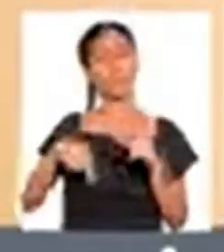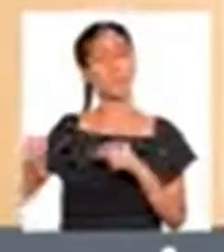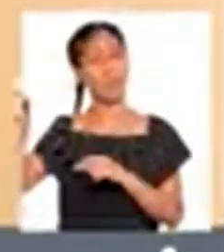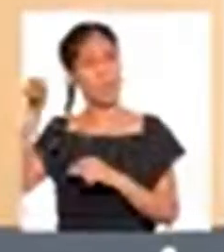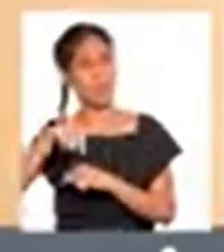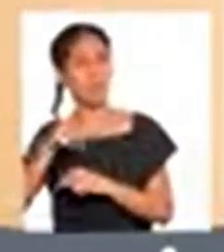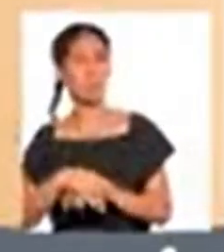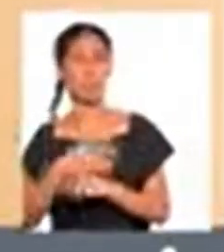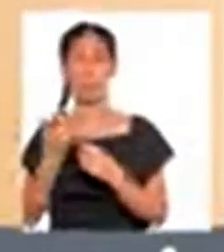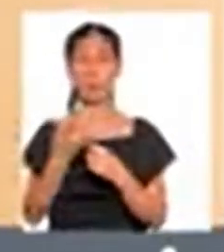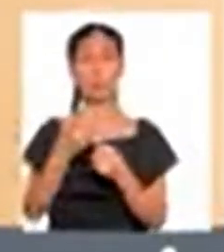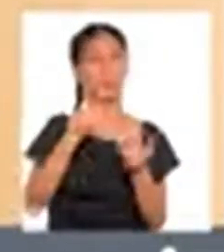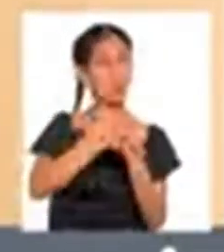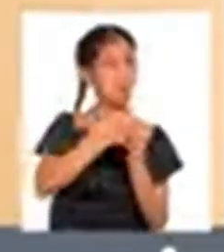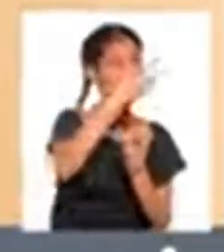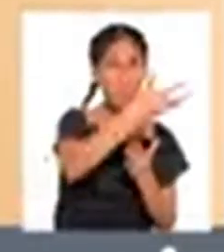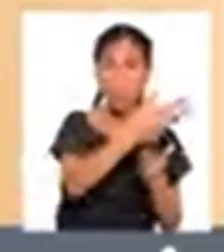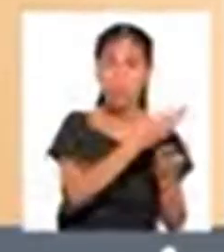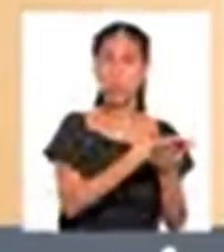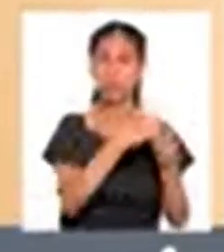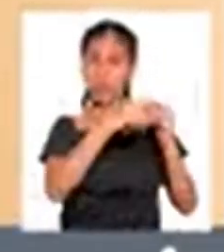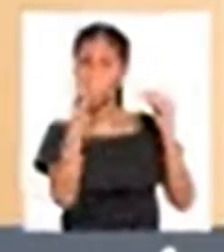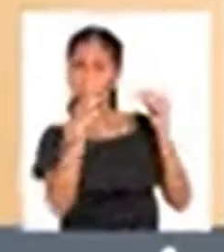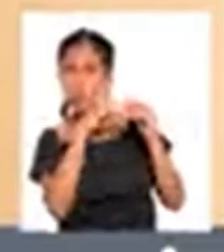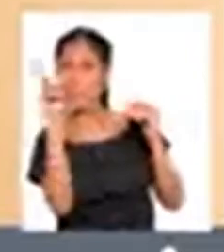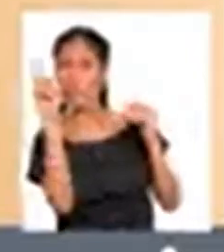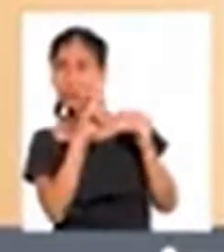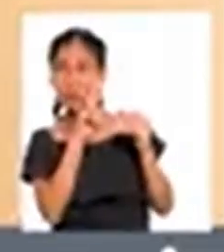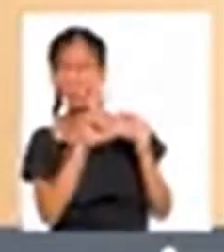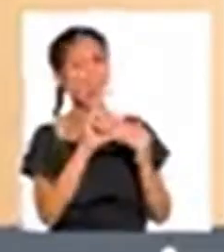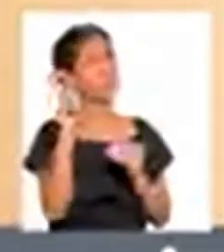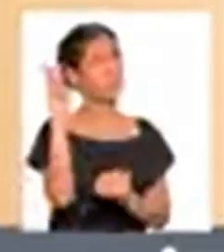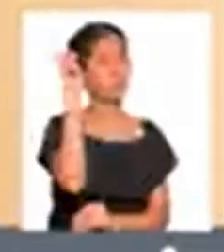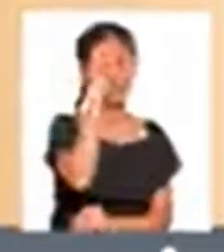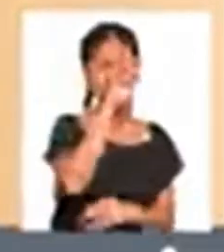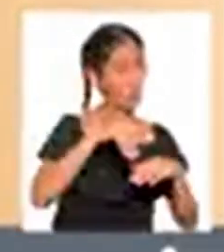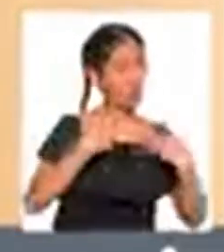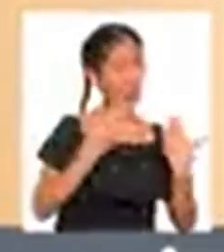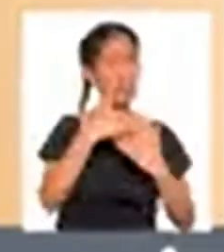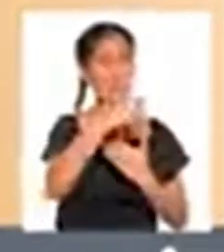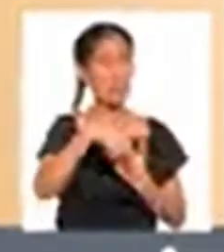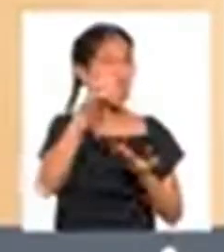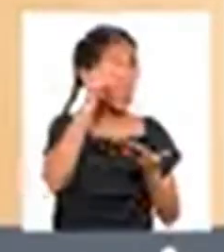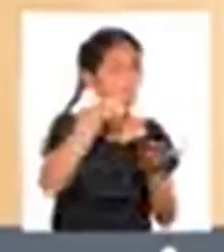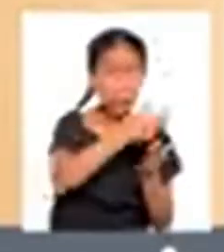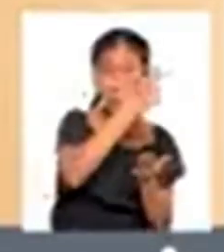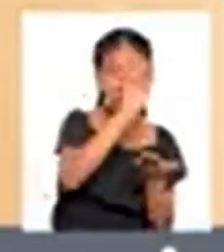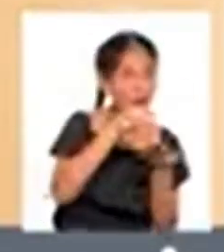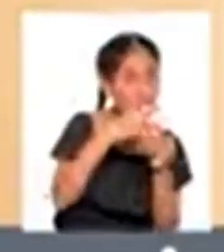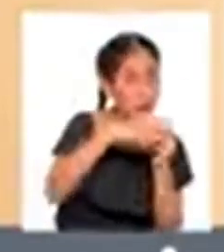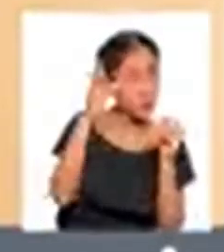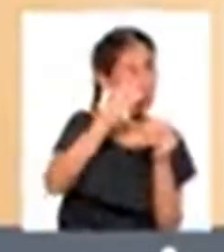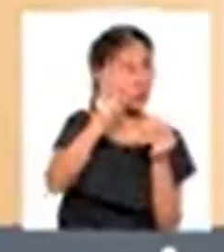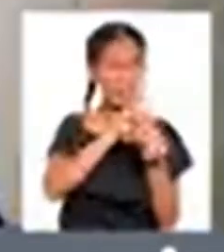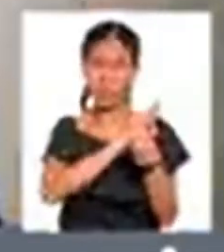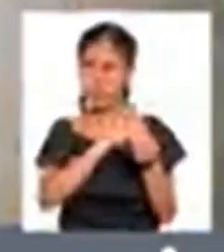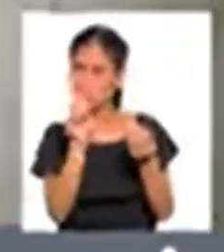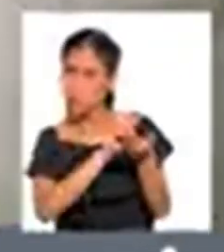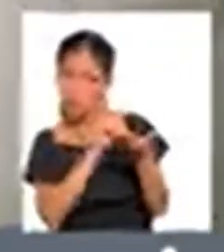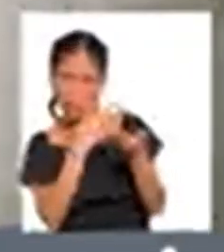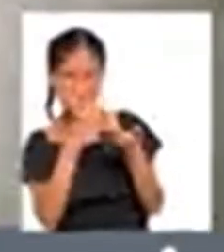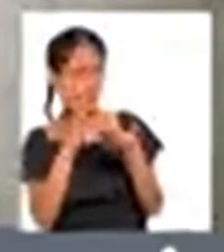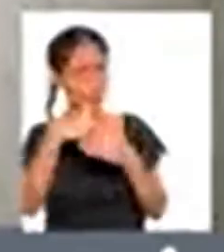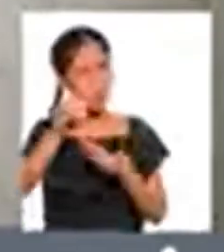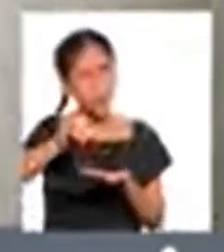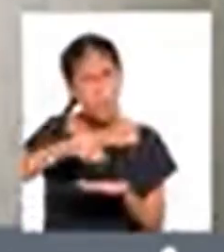gastos de la canasta familiar, son vulnerables a problemas como la anemia, la desnutrición, entre otros.